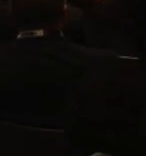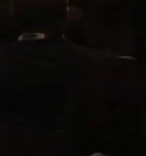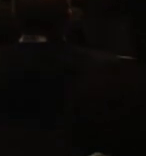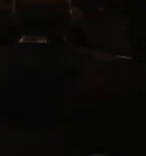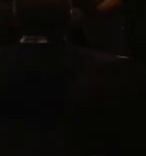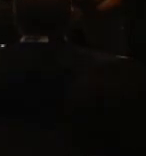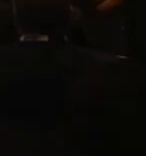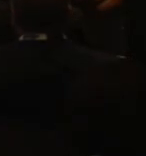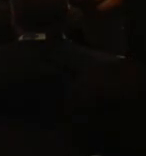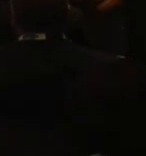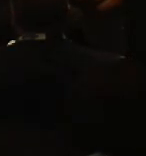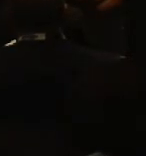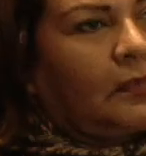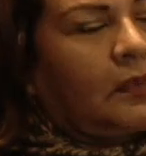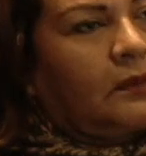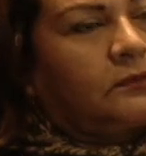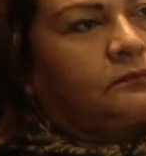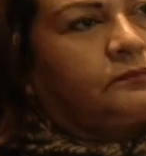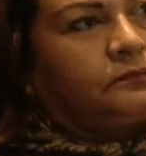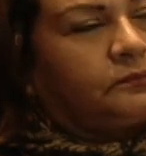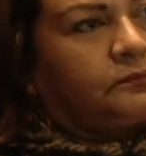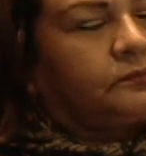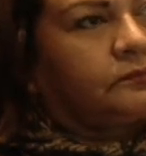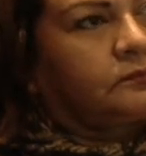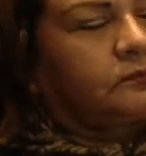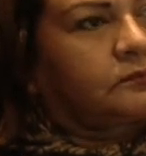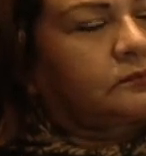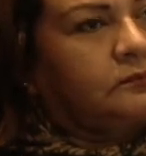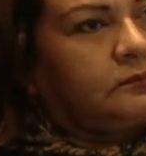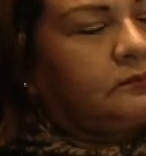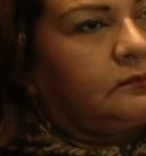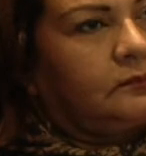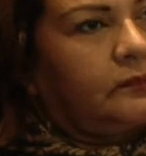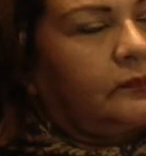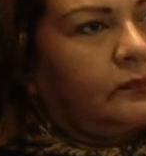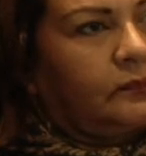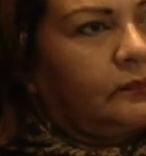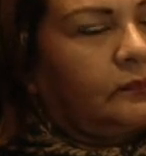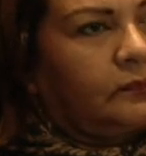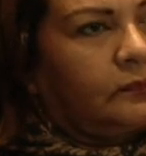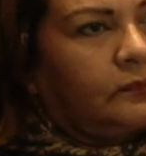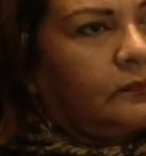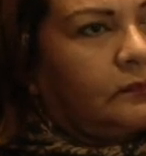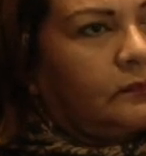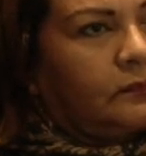cual vine a este foro a que se tocaran, como por ejemplo